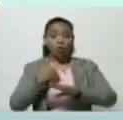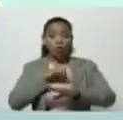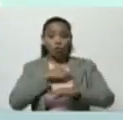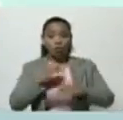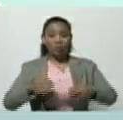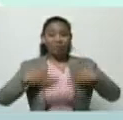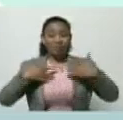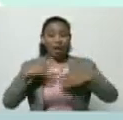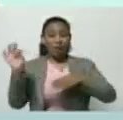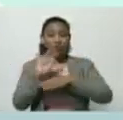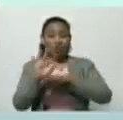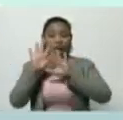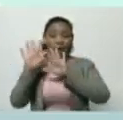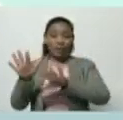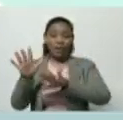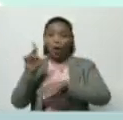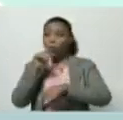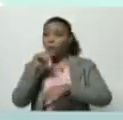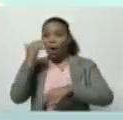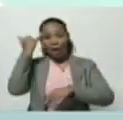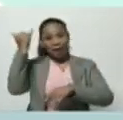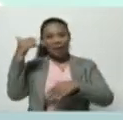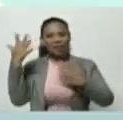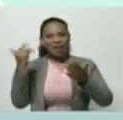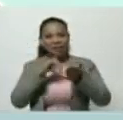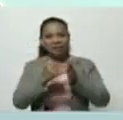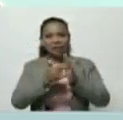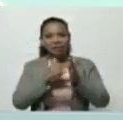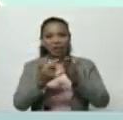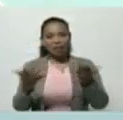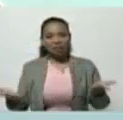que ellos funcionen así. No tienen ni idea de lo que significa